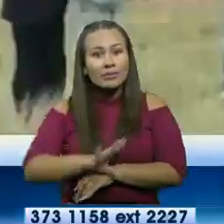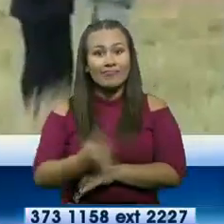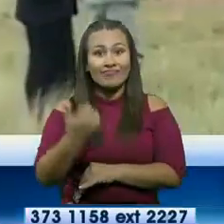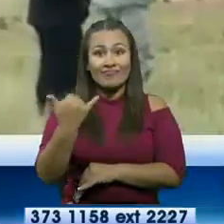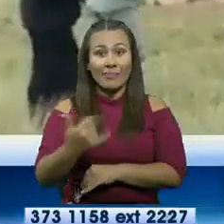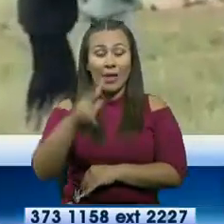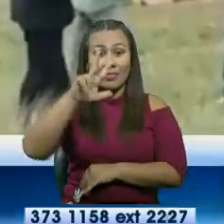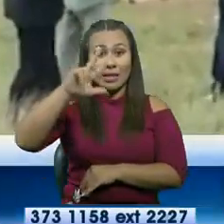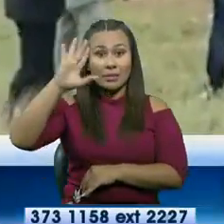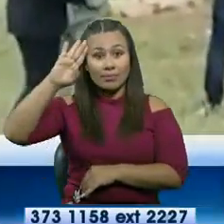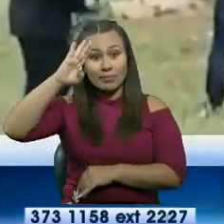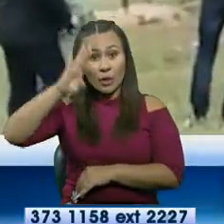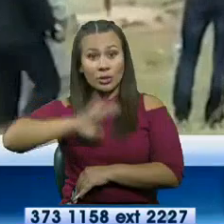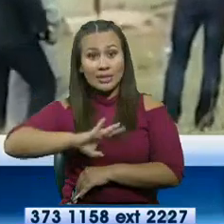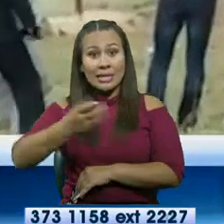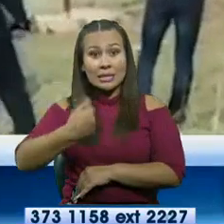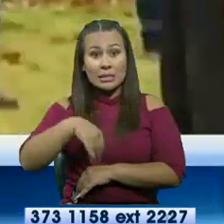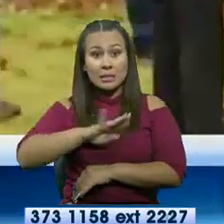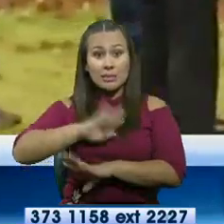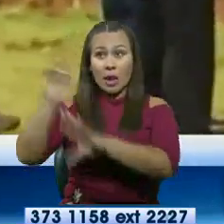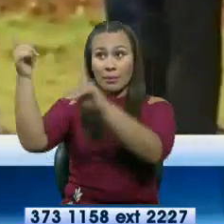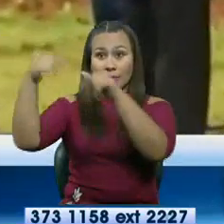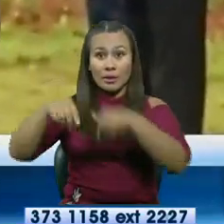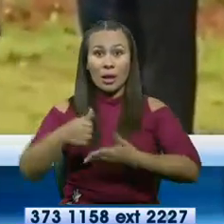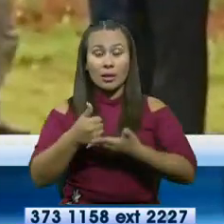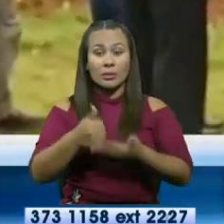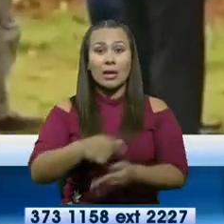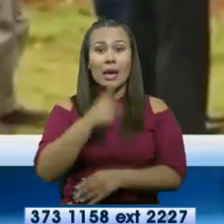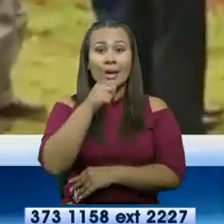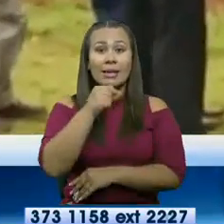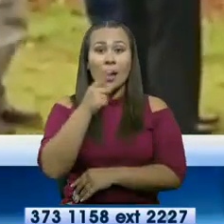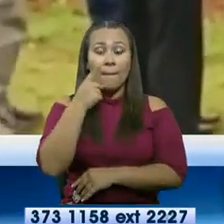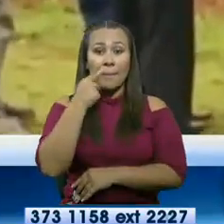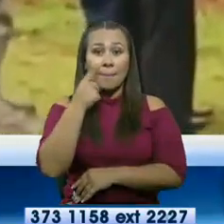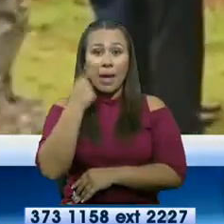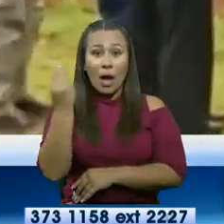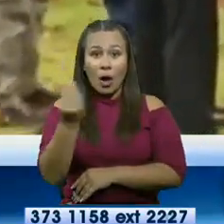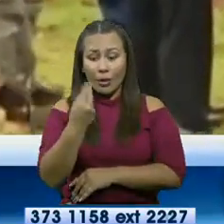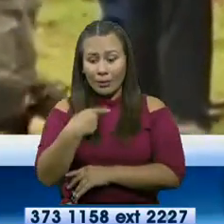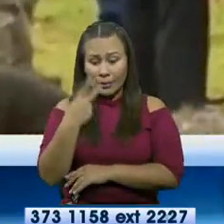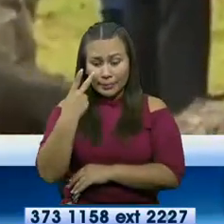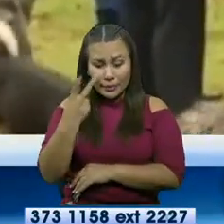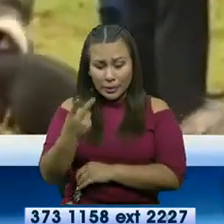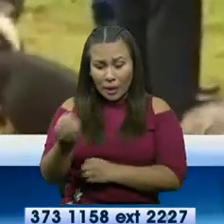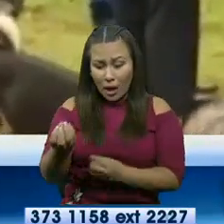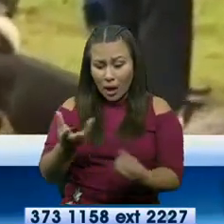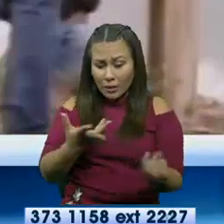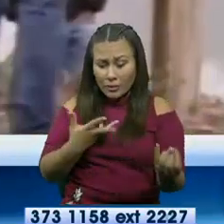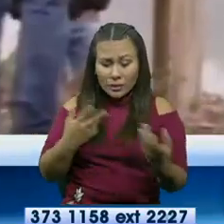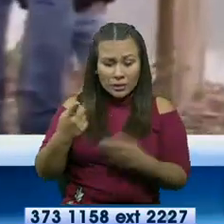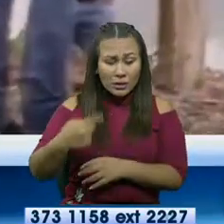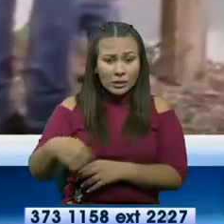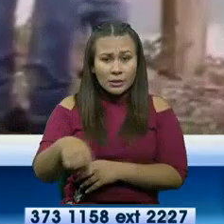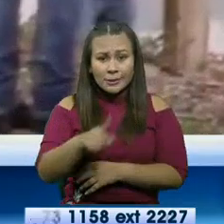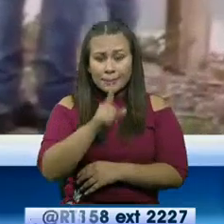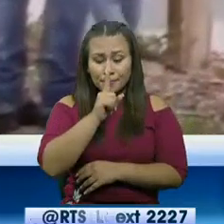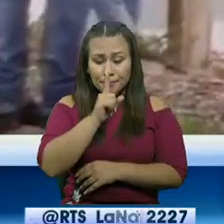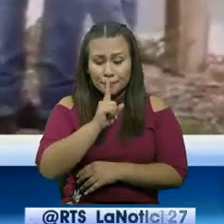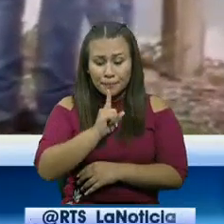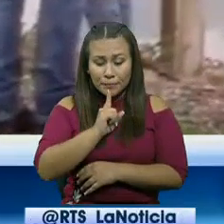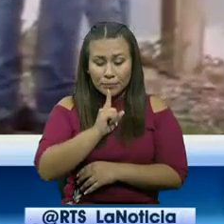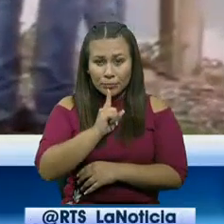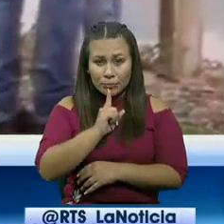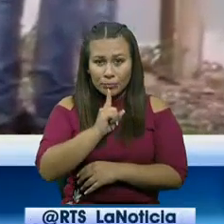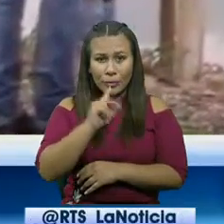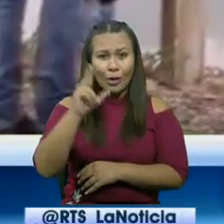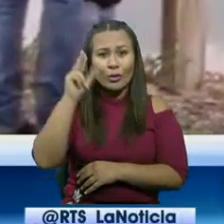Española participaron en la diligencia. Los padres de la joven presenciaron la reconstrucción de los hechos. Sin embargo, se